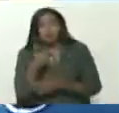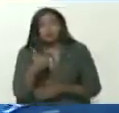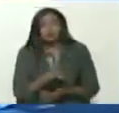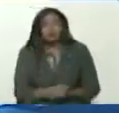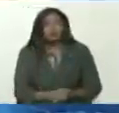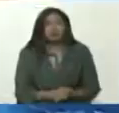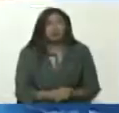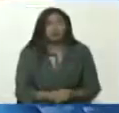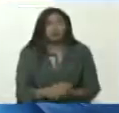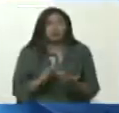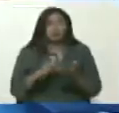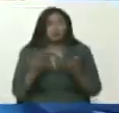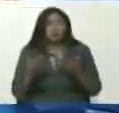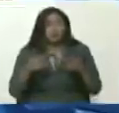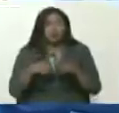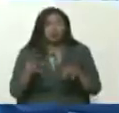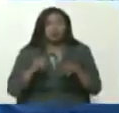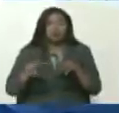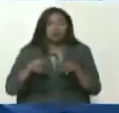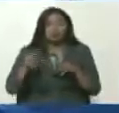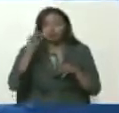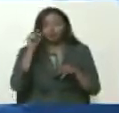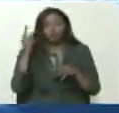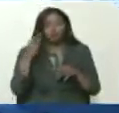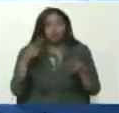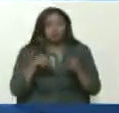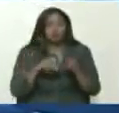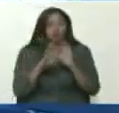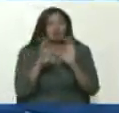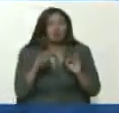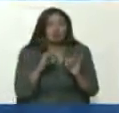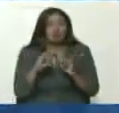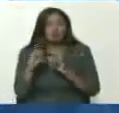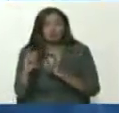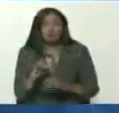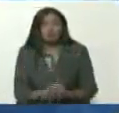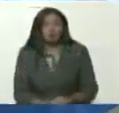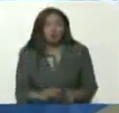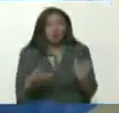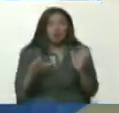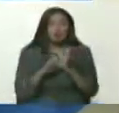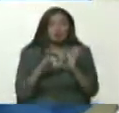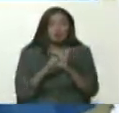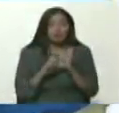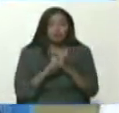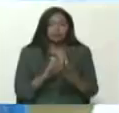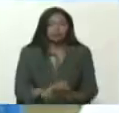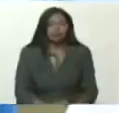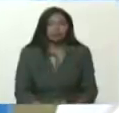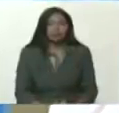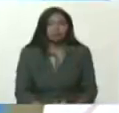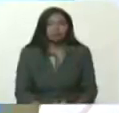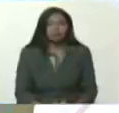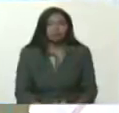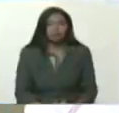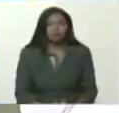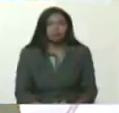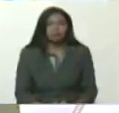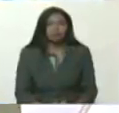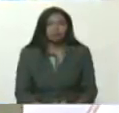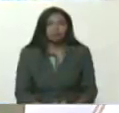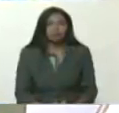es el cuaderno que va para su niña, para su niña. Para ustedes, muchachos de los liceos. Un cuaderno bello, pero que